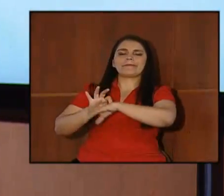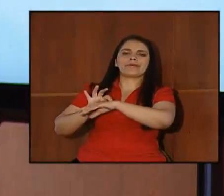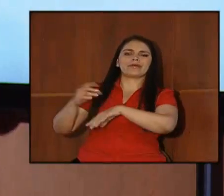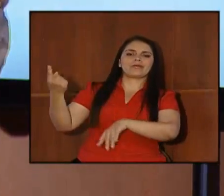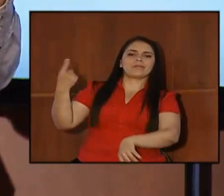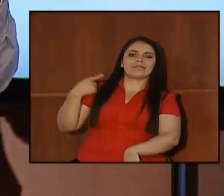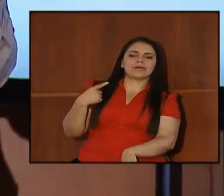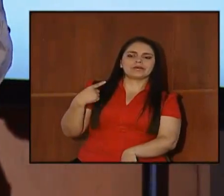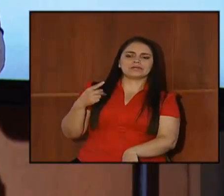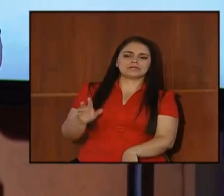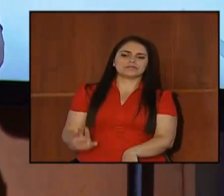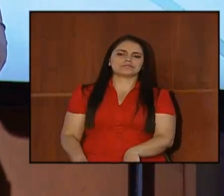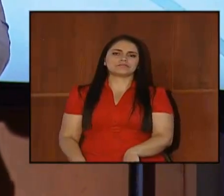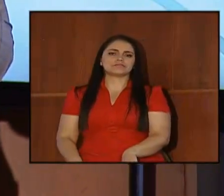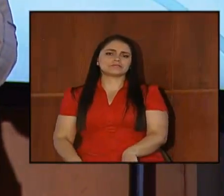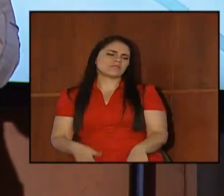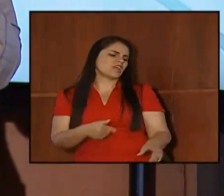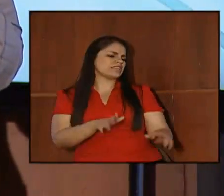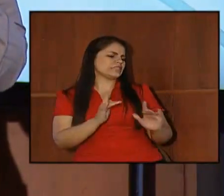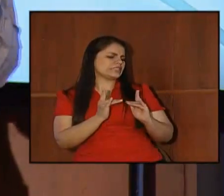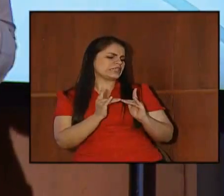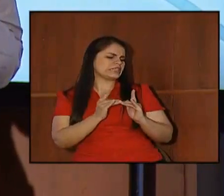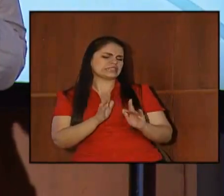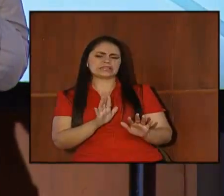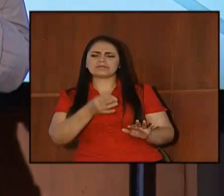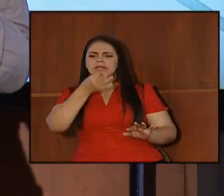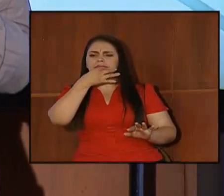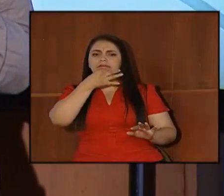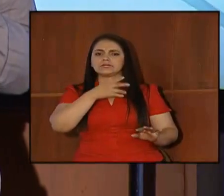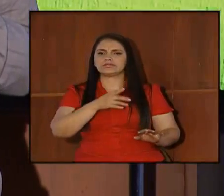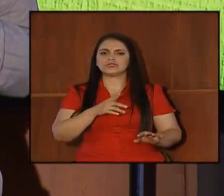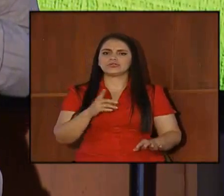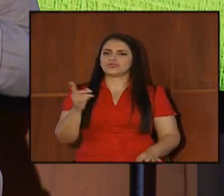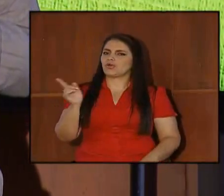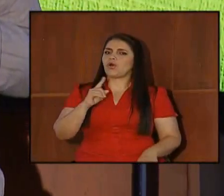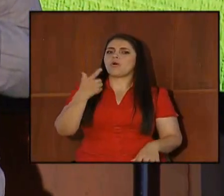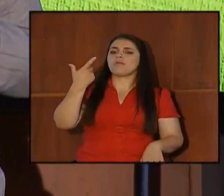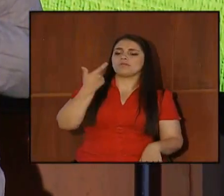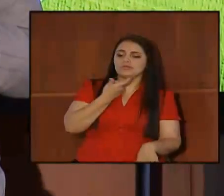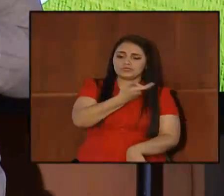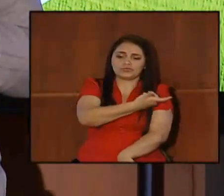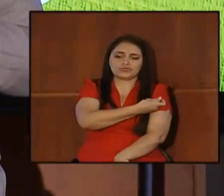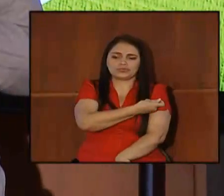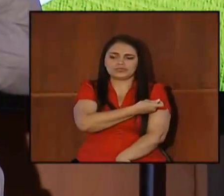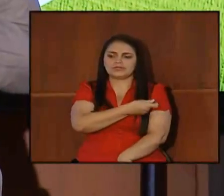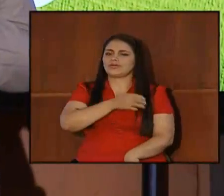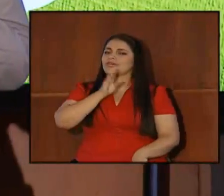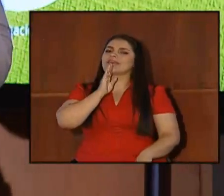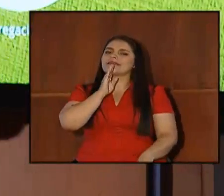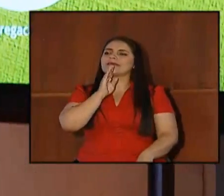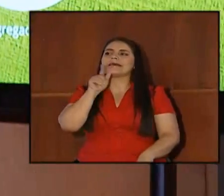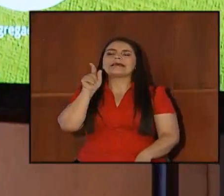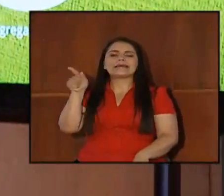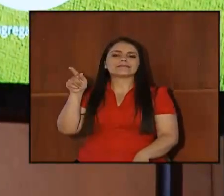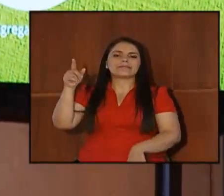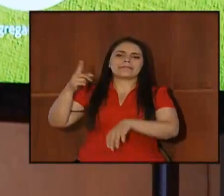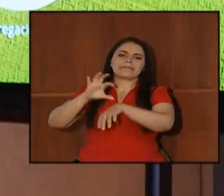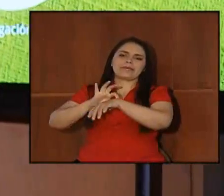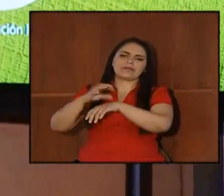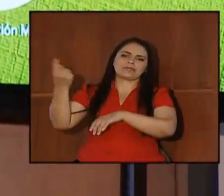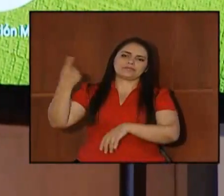muy quieto, venga, tómese la pastilla o aplíquese la inyección, sino que tiene que ser lo que diga el médico.